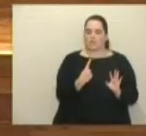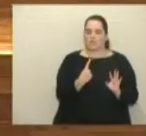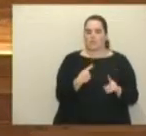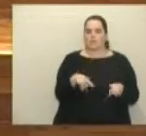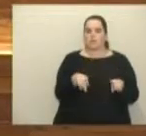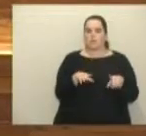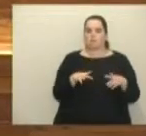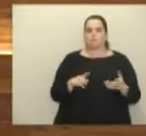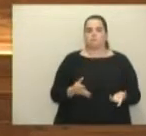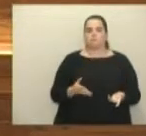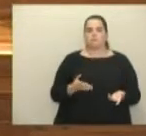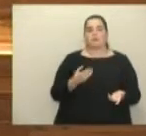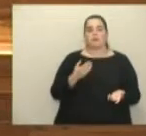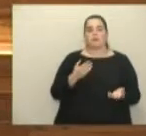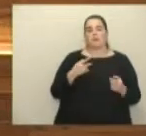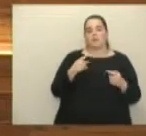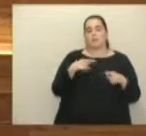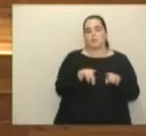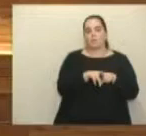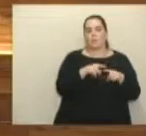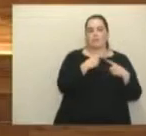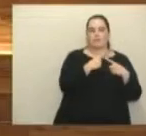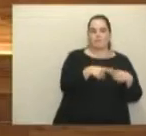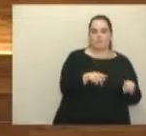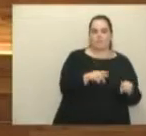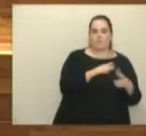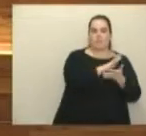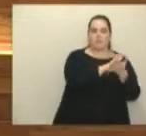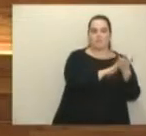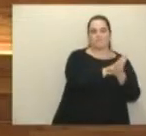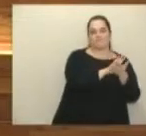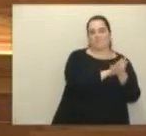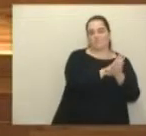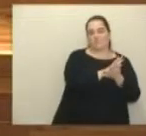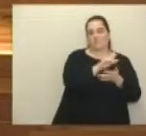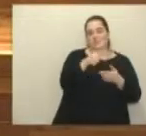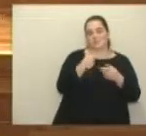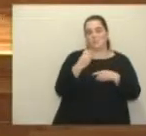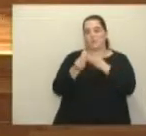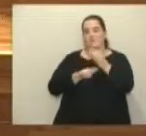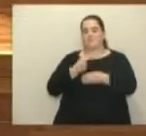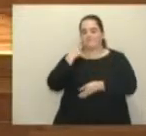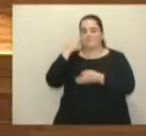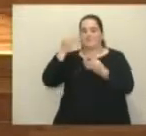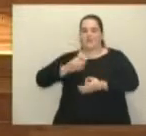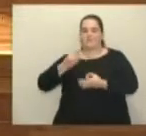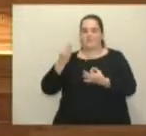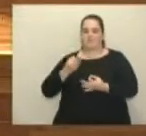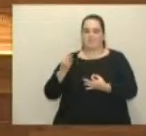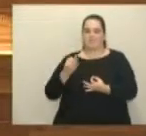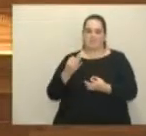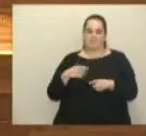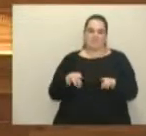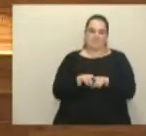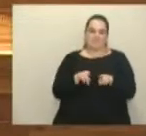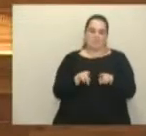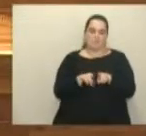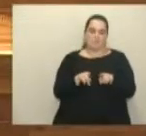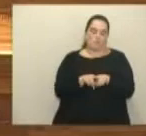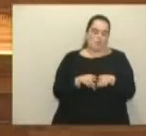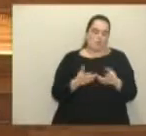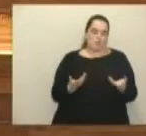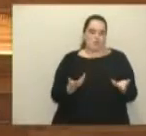cómo esta diferencia entre las palabras y los hechos, esta permanente hipocresía, realmente es uno de